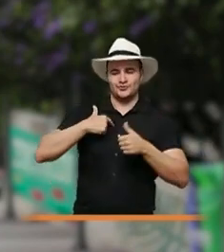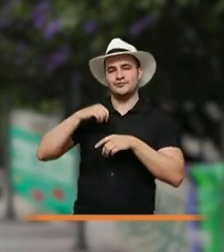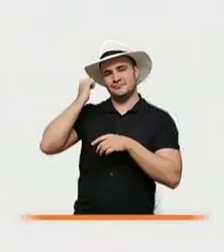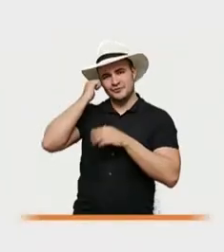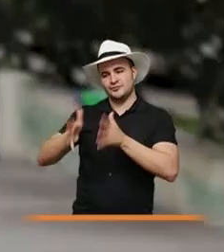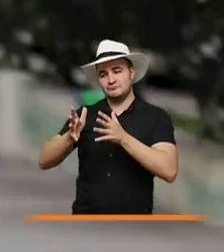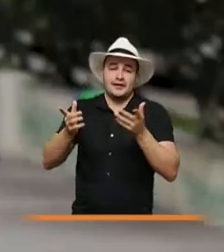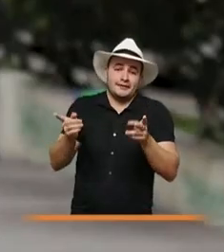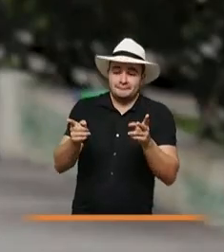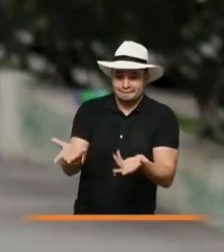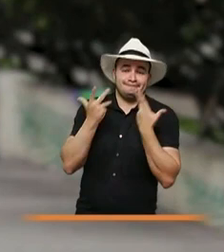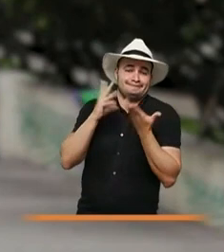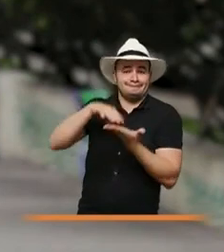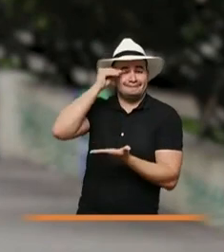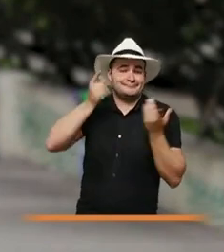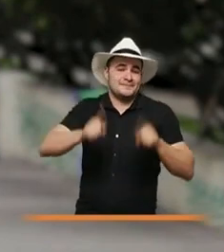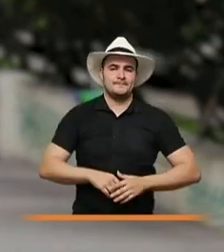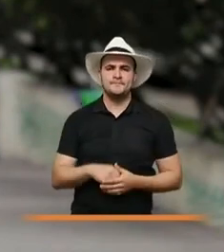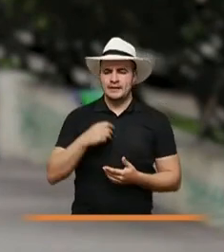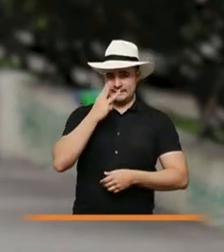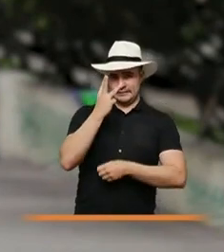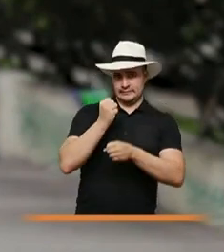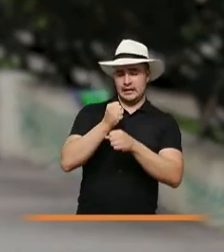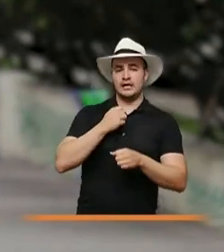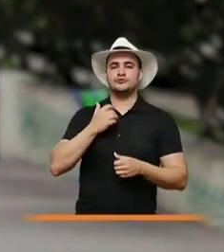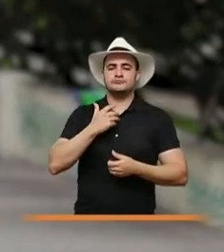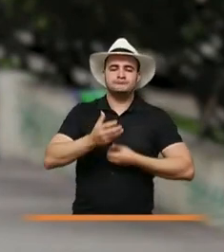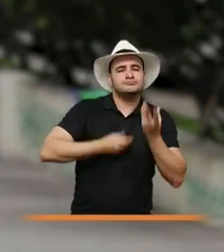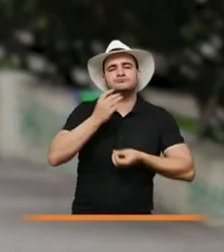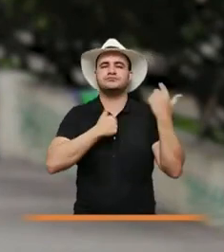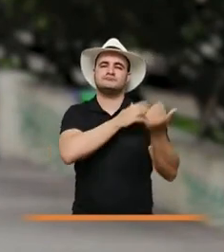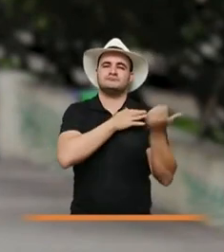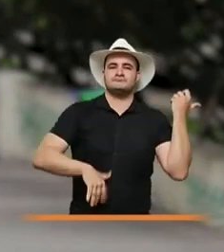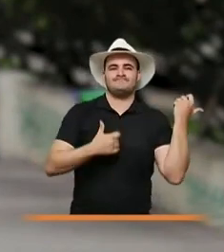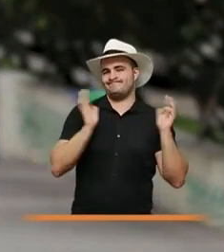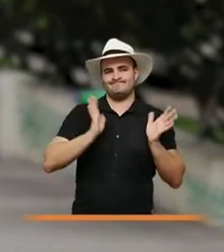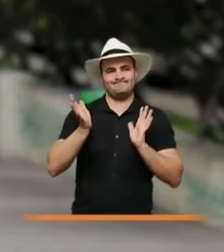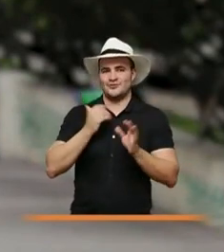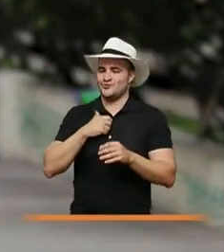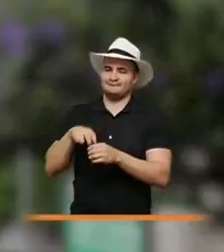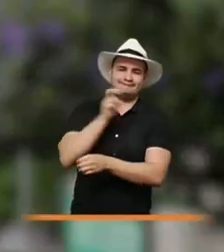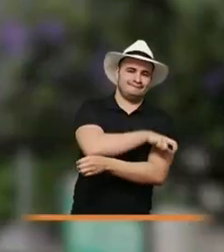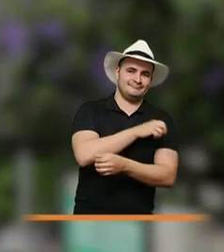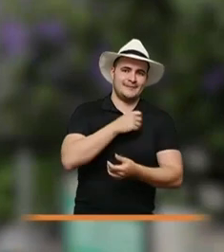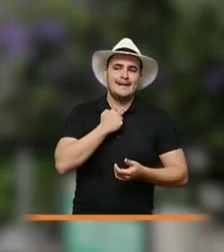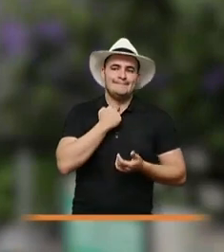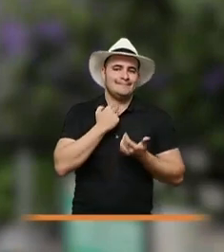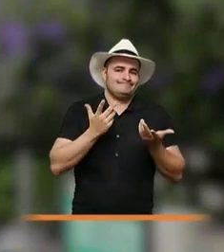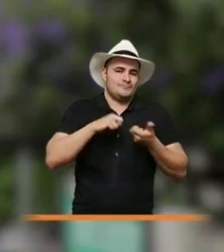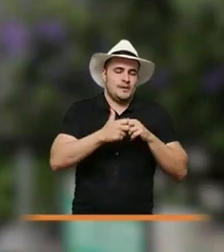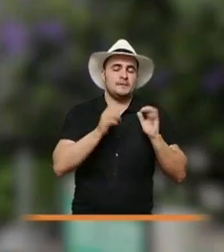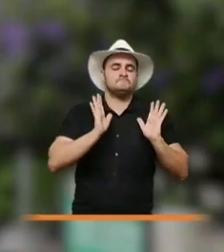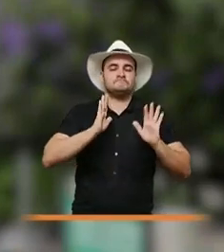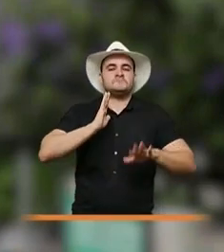también se aprende estuve tres años por fuera de la improvisación no podía admitir palabras de sonidos tuve un